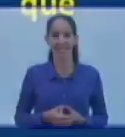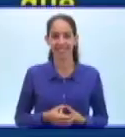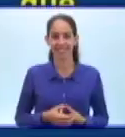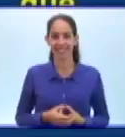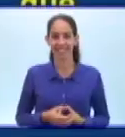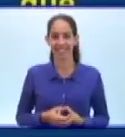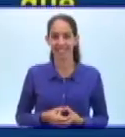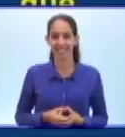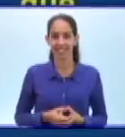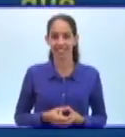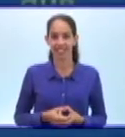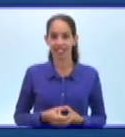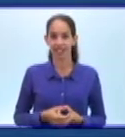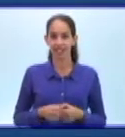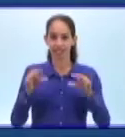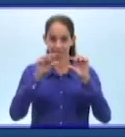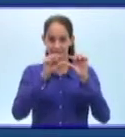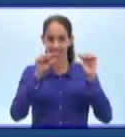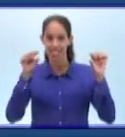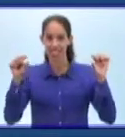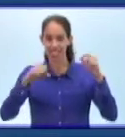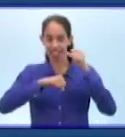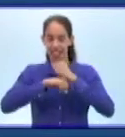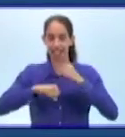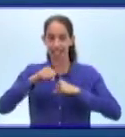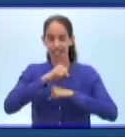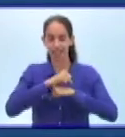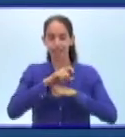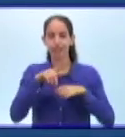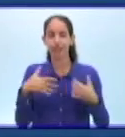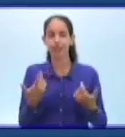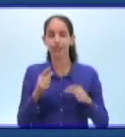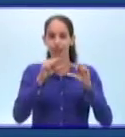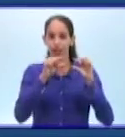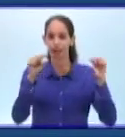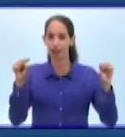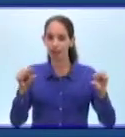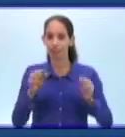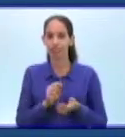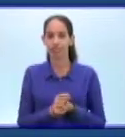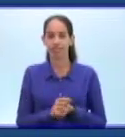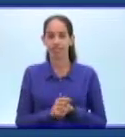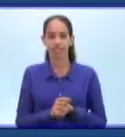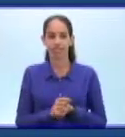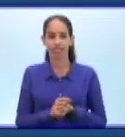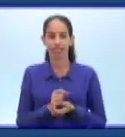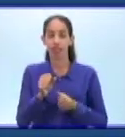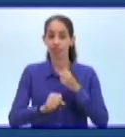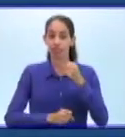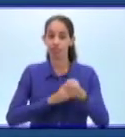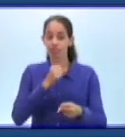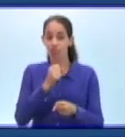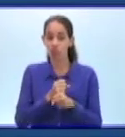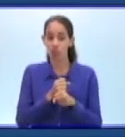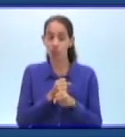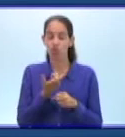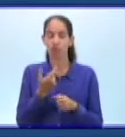estructuración de las oraciones, que exista cohesión, un correcto uso de los